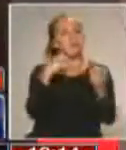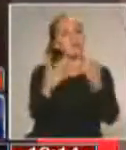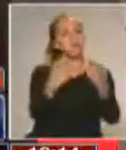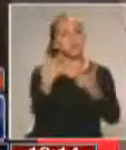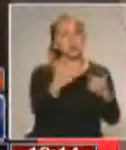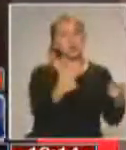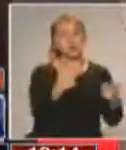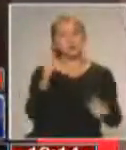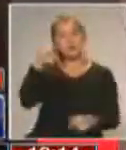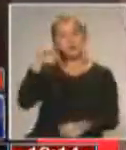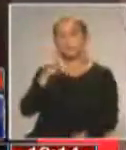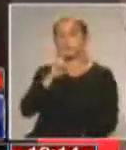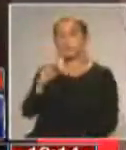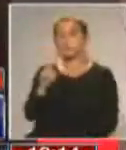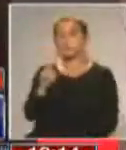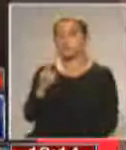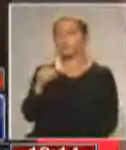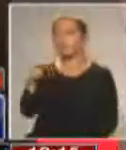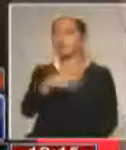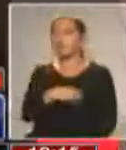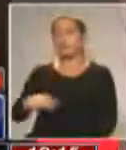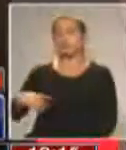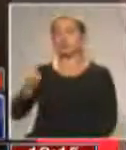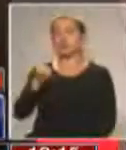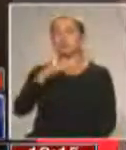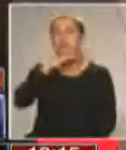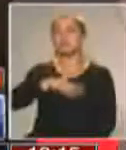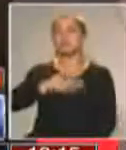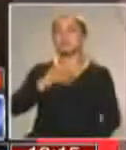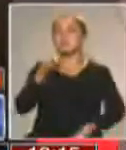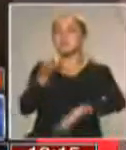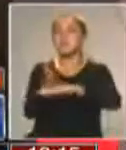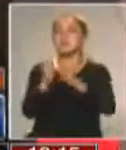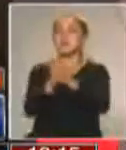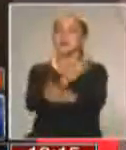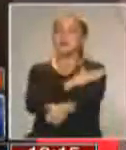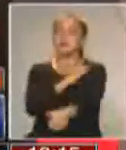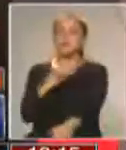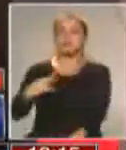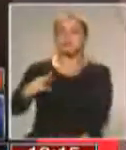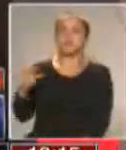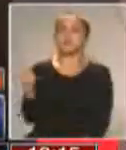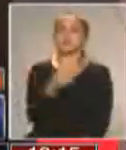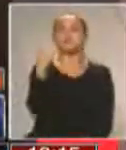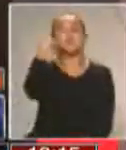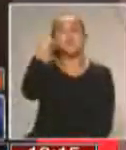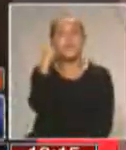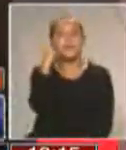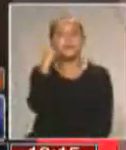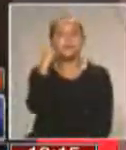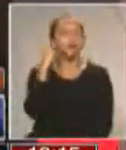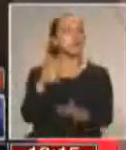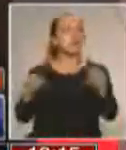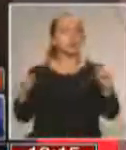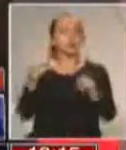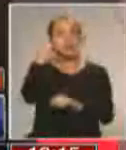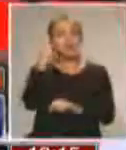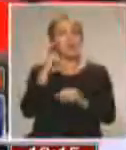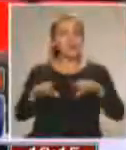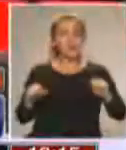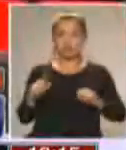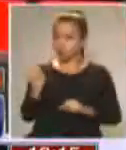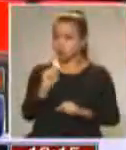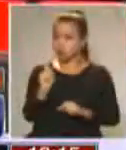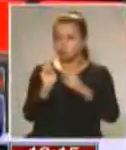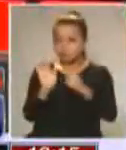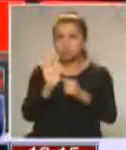que la respuesta del gobierno es insuficiente porque no basta con pedirle un acto de fe a la ciudadanía de que nosotros creamos que sí hubo transparencia. ¿Es esa una de las